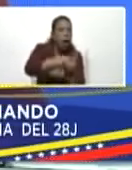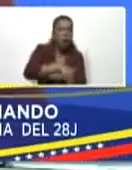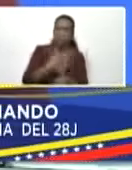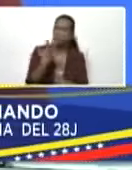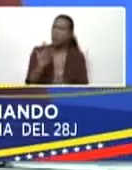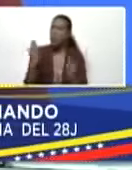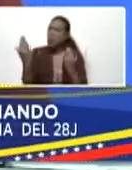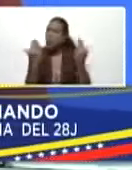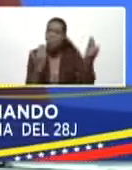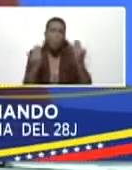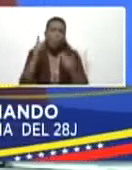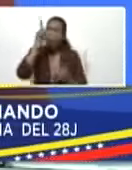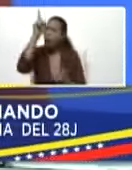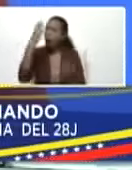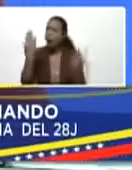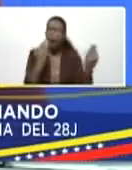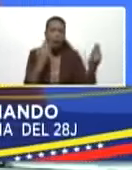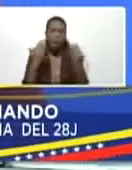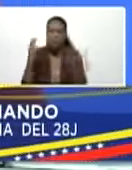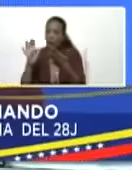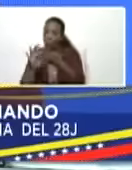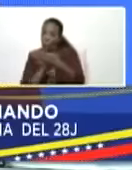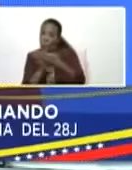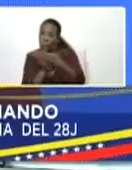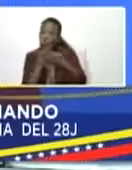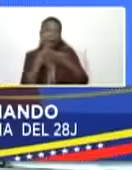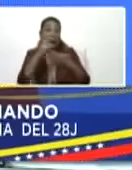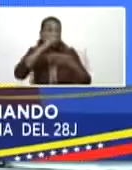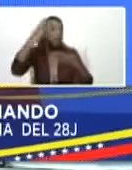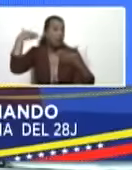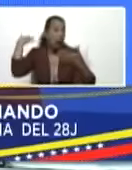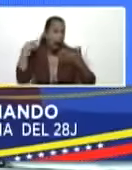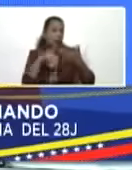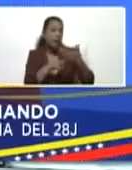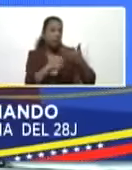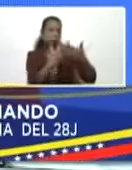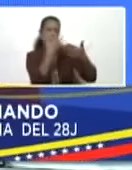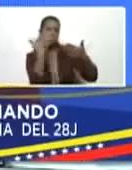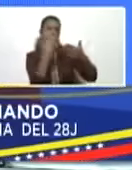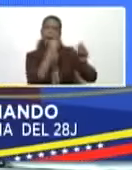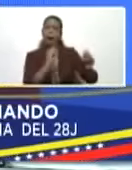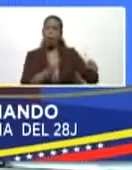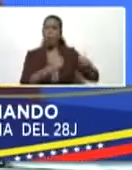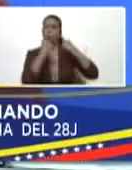pero esto no es lo que yo he visto en las redes. No, porque es que las redes hace tiempo están trabajando contra nuestro